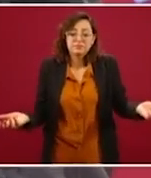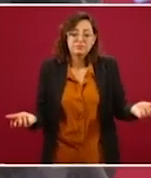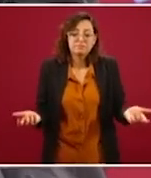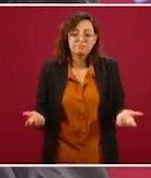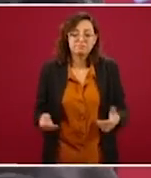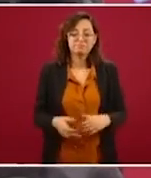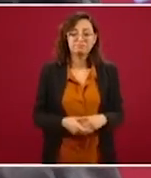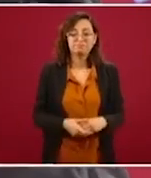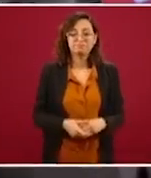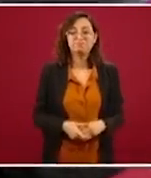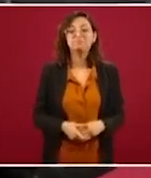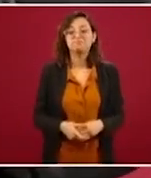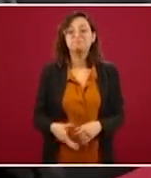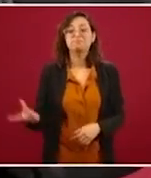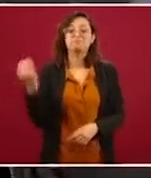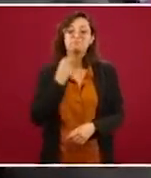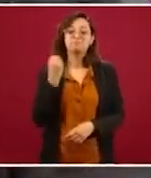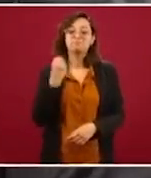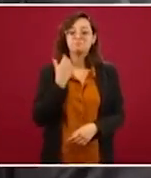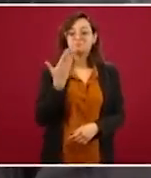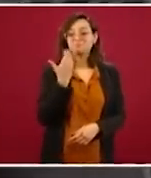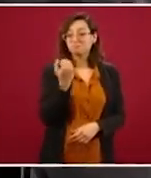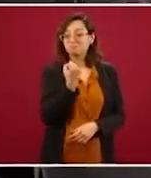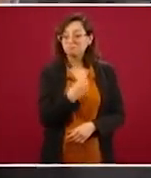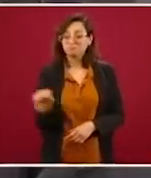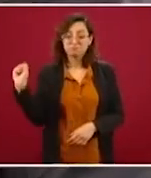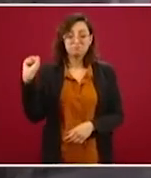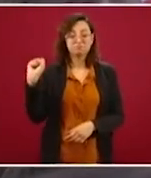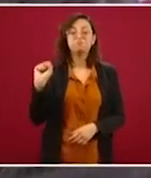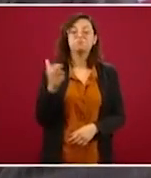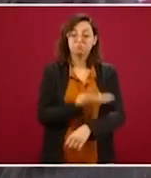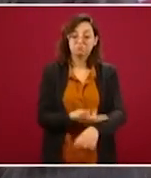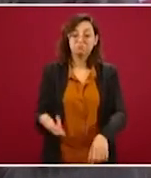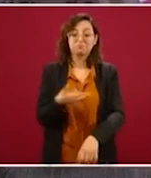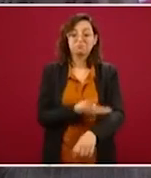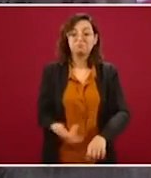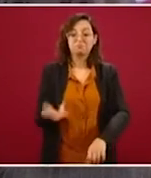Incluso con la participación de abogados muy famosos, muy influyentes.